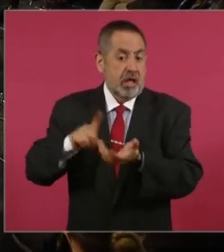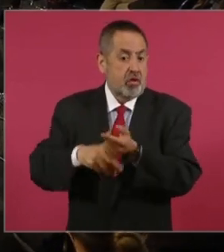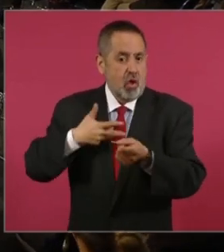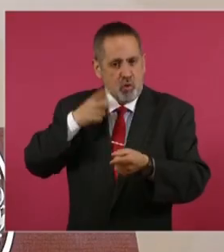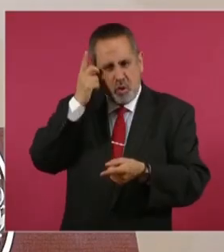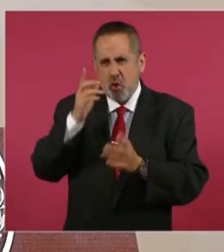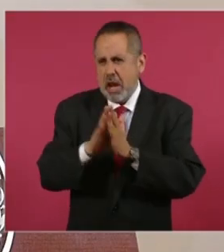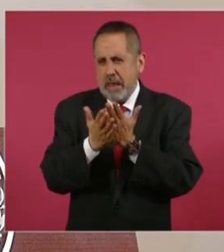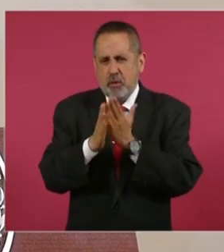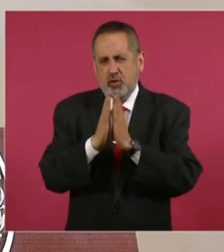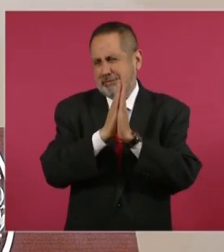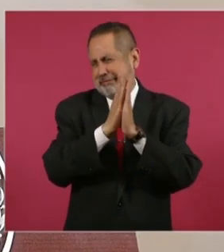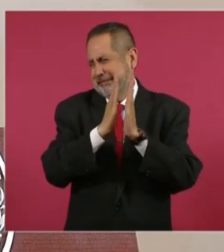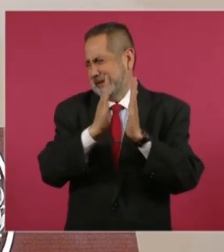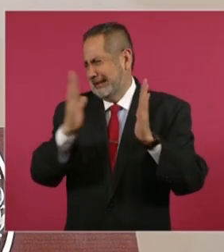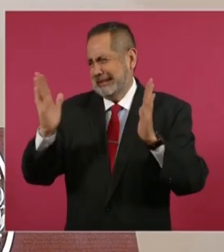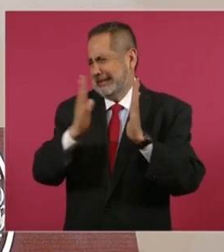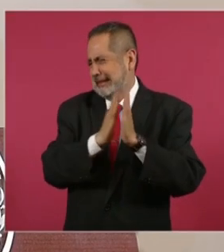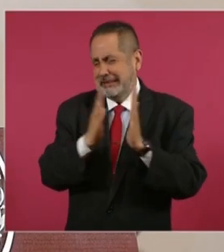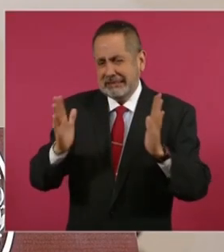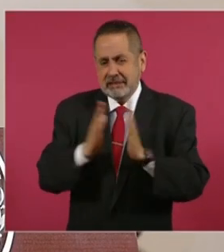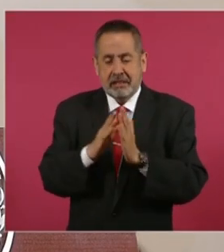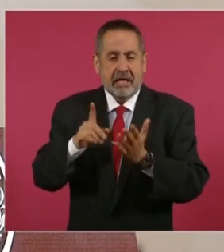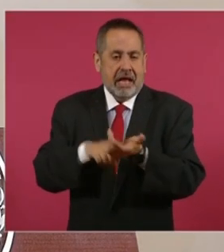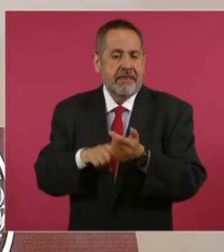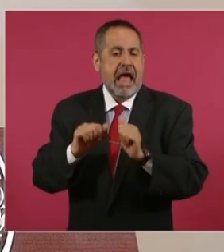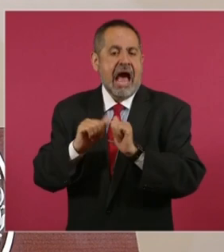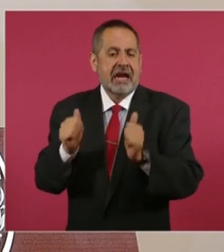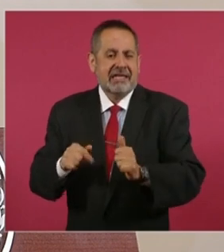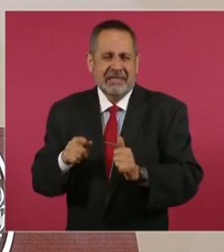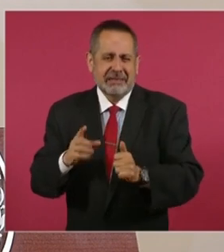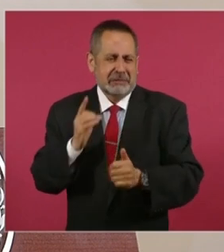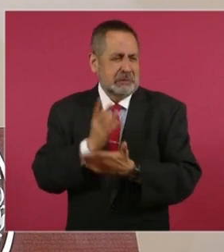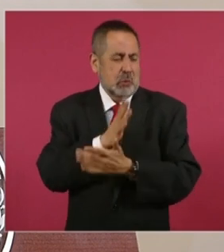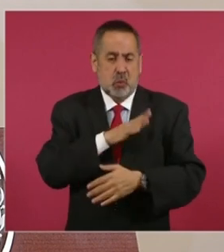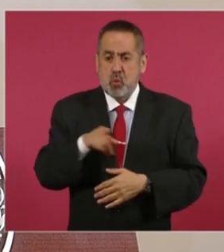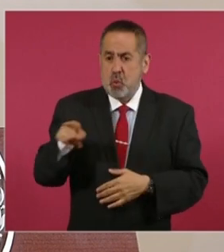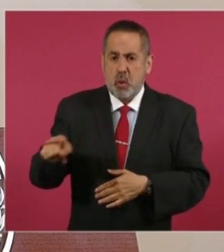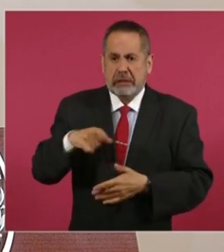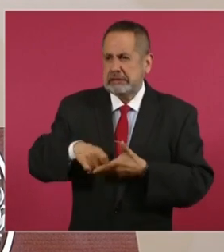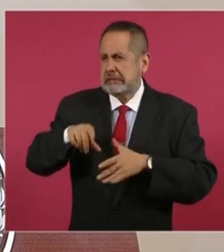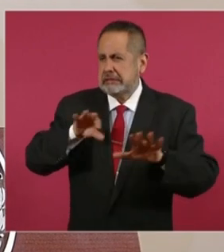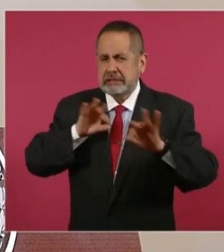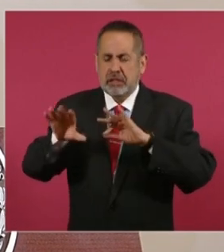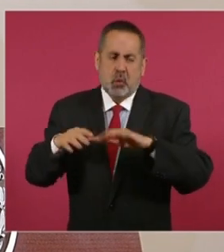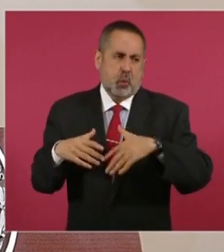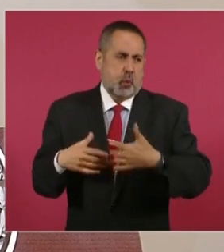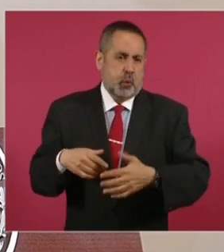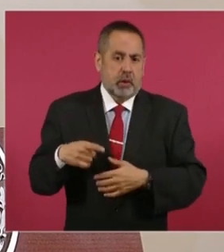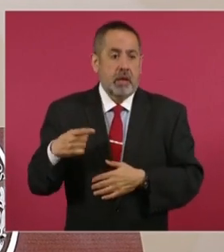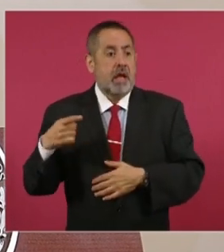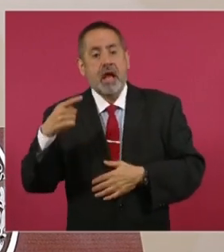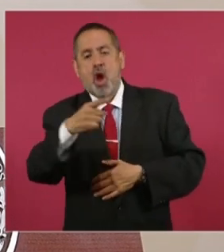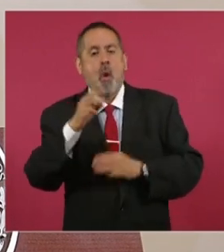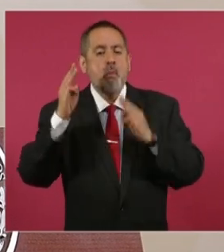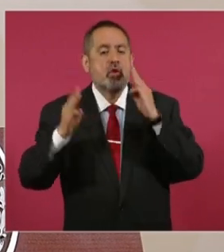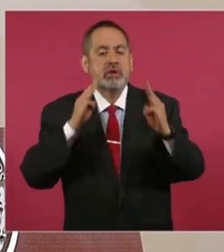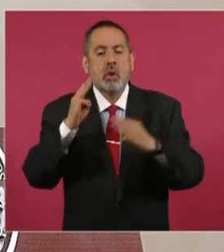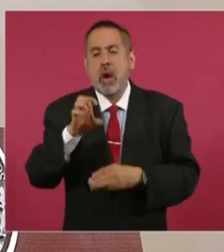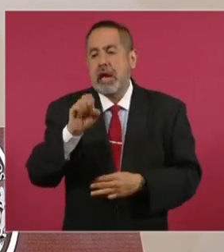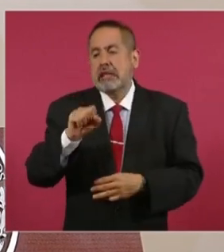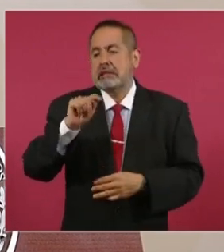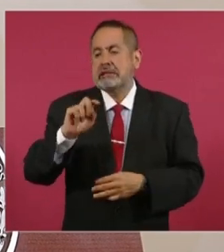pues una colección de arte popular única que se puede ver en el Estanquillo,